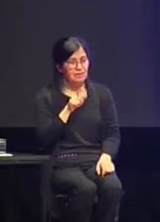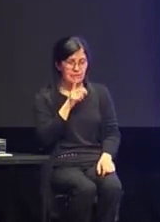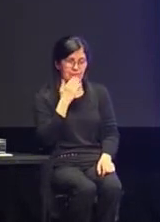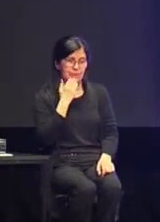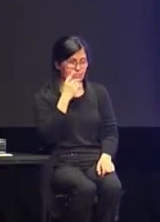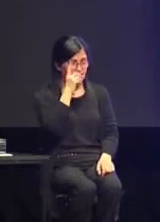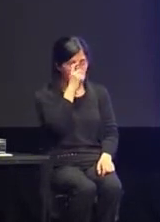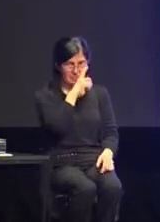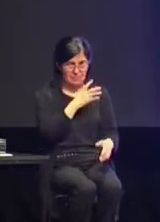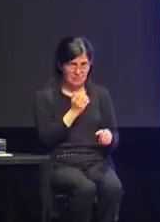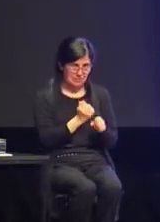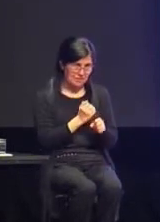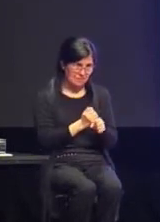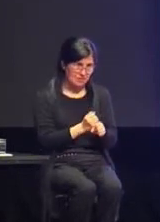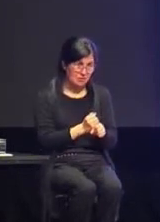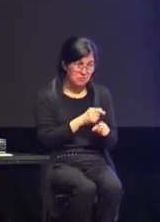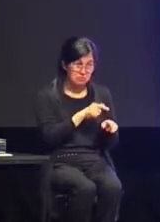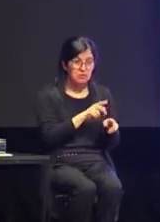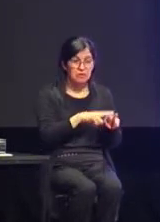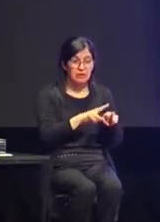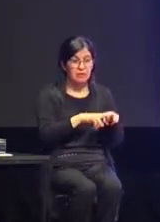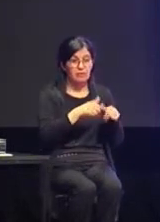mucho. Es bastante rápida.